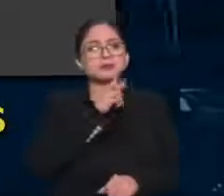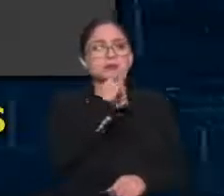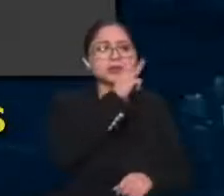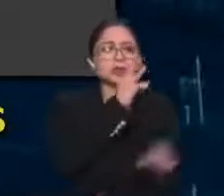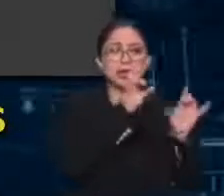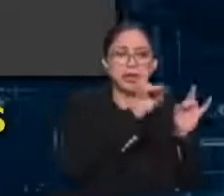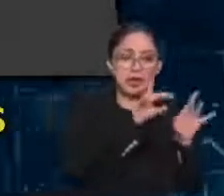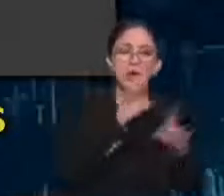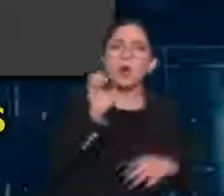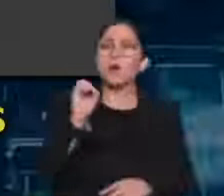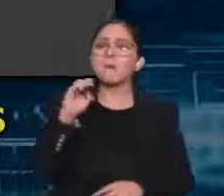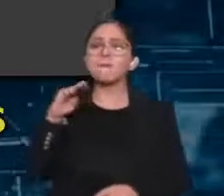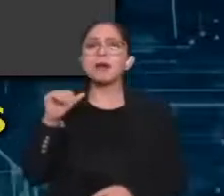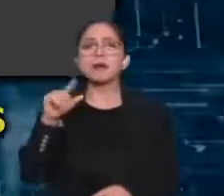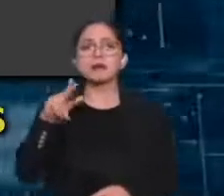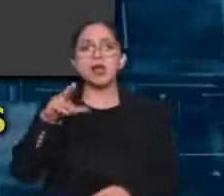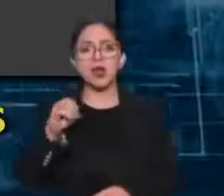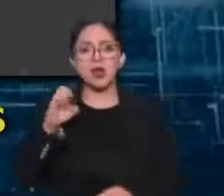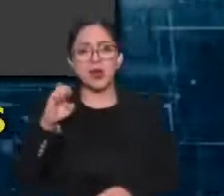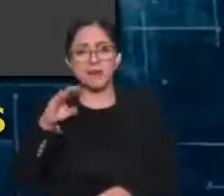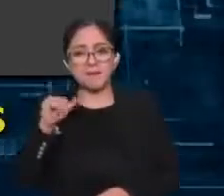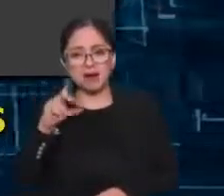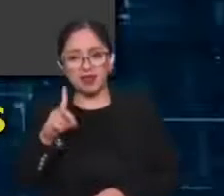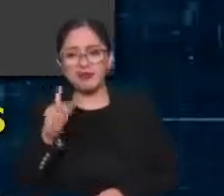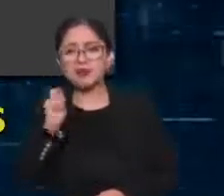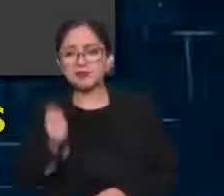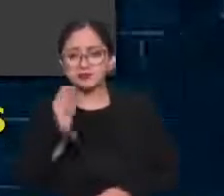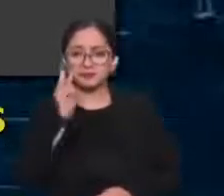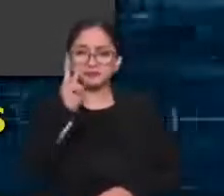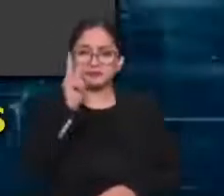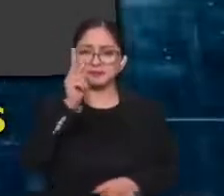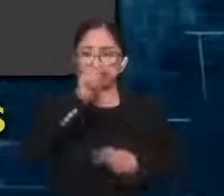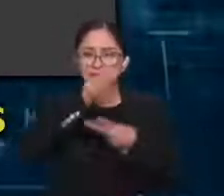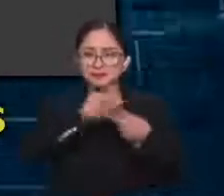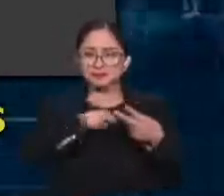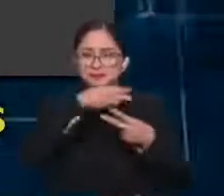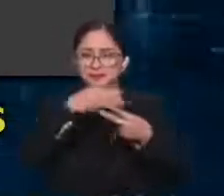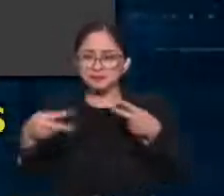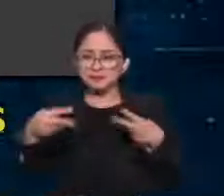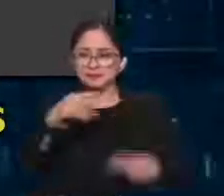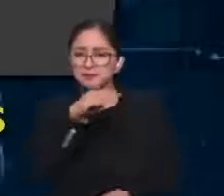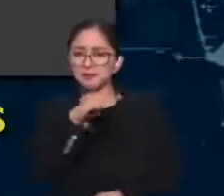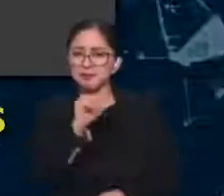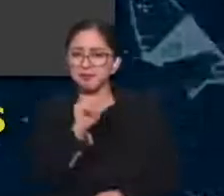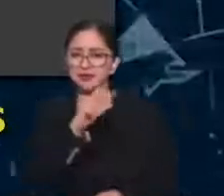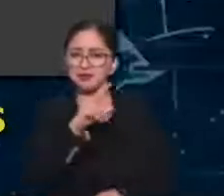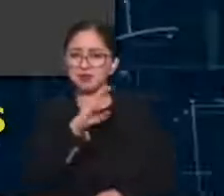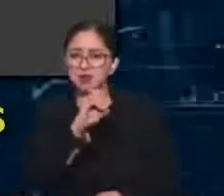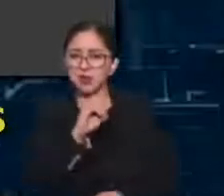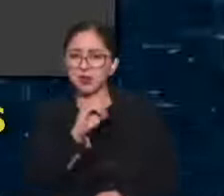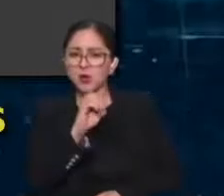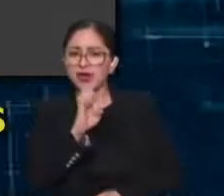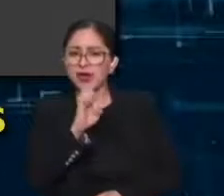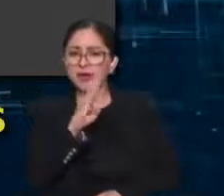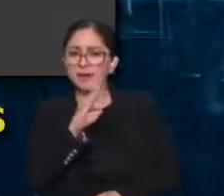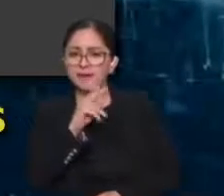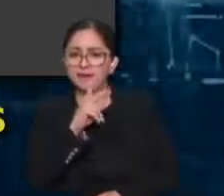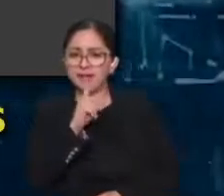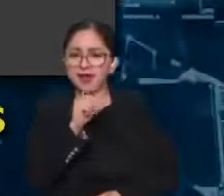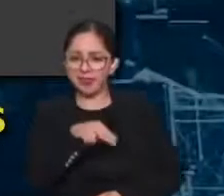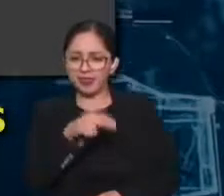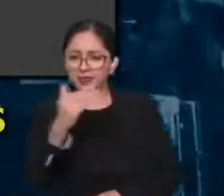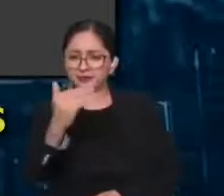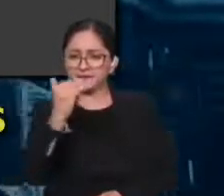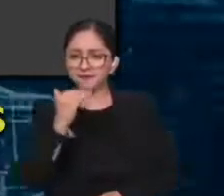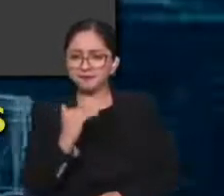Marcelo Ebrard. Y las principales tendencias fueron, ahí aparece Marcelo Ebrard, abajo, ¿no? Que fue de